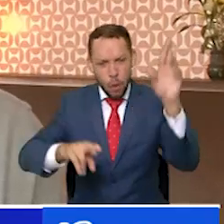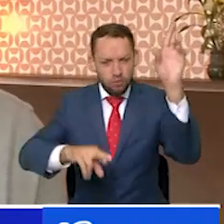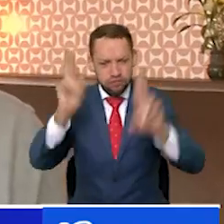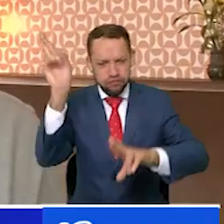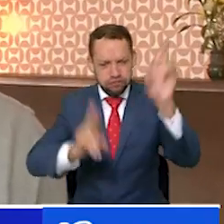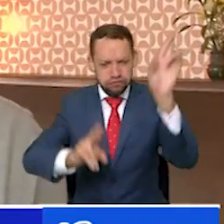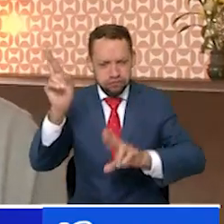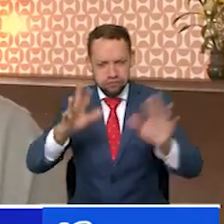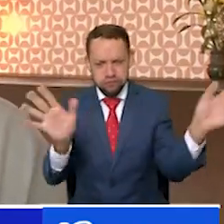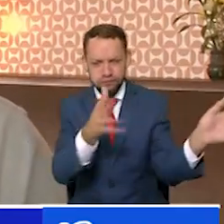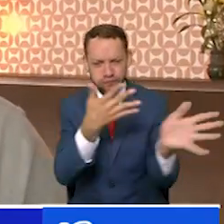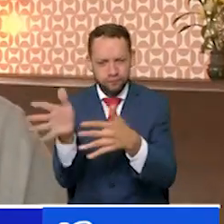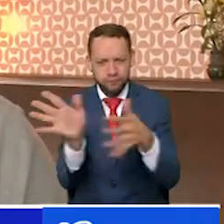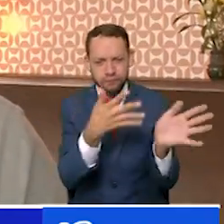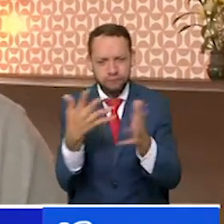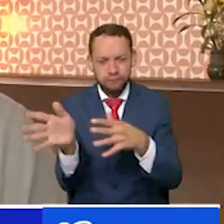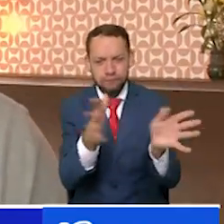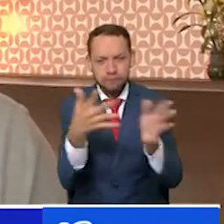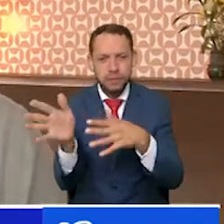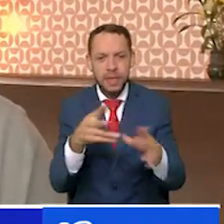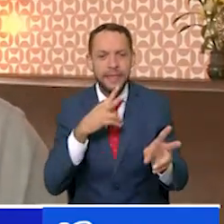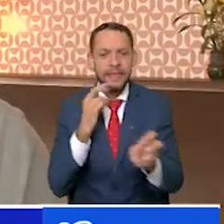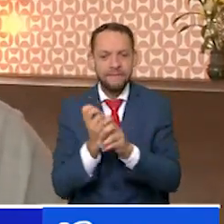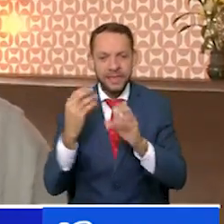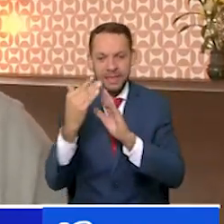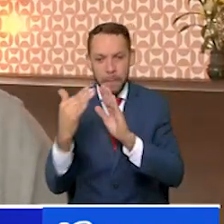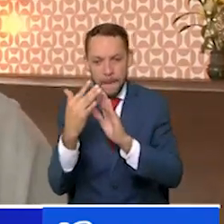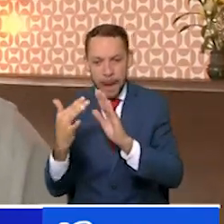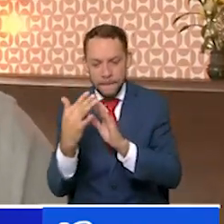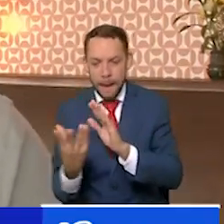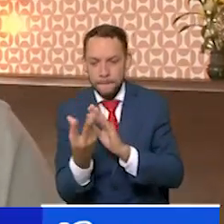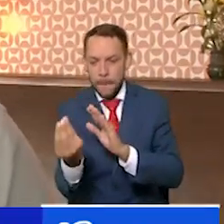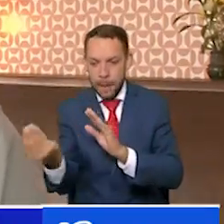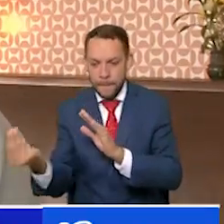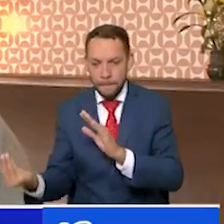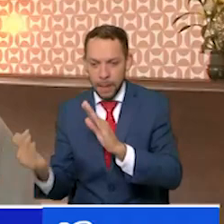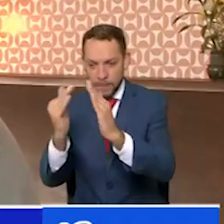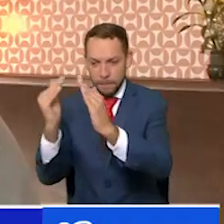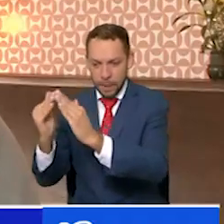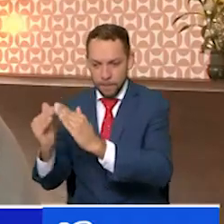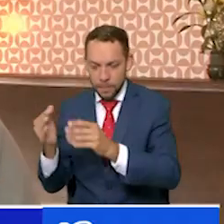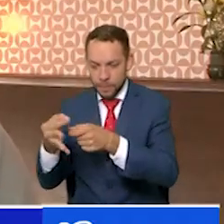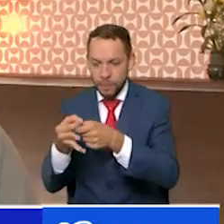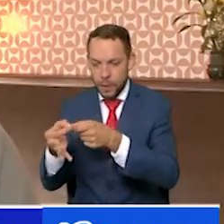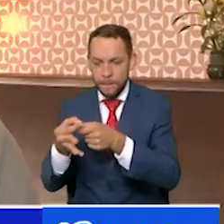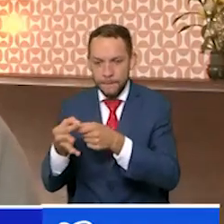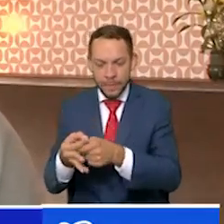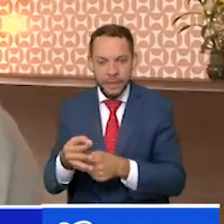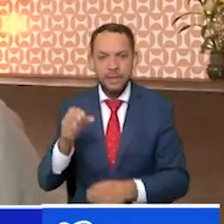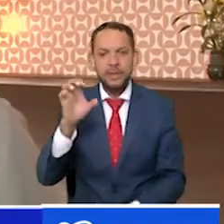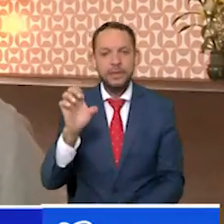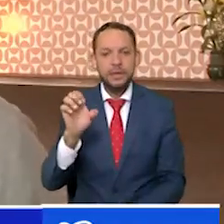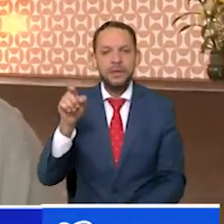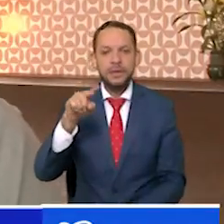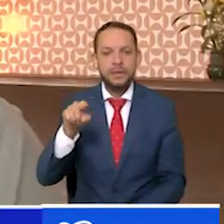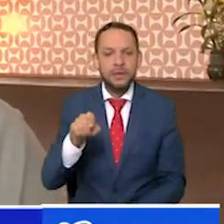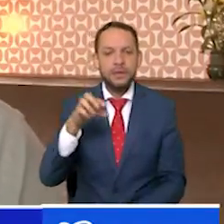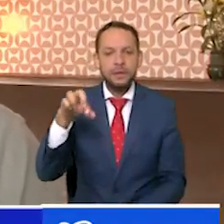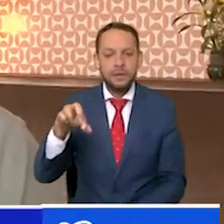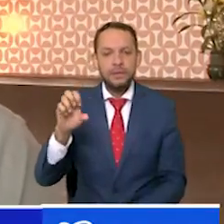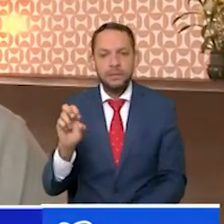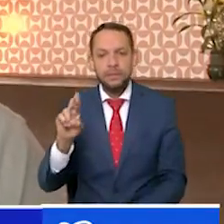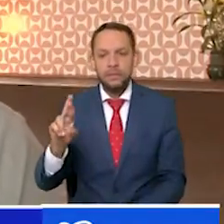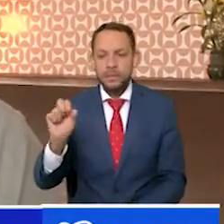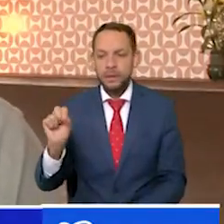Con vientos fuertes en la zona urbana y rural del municipio de aranzazu específicamente en la Vereda la esperanza de este municipio eh